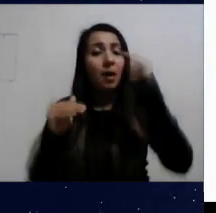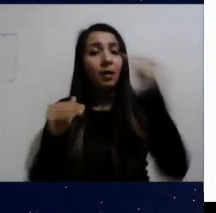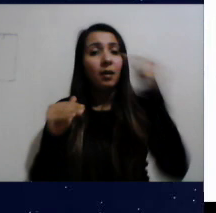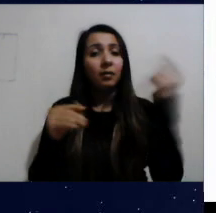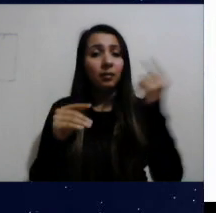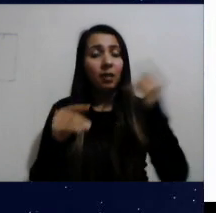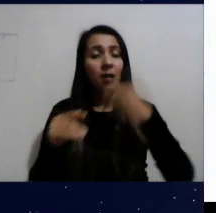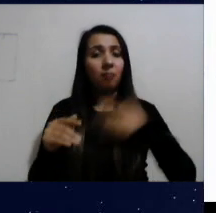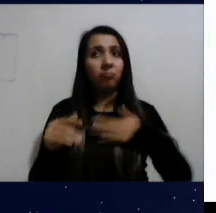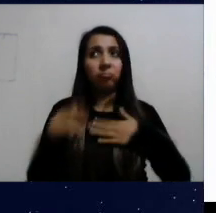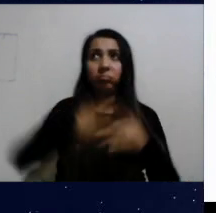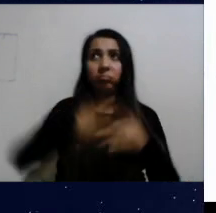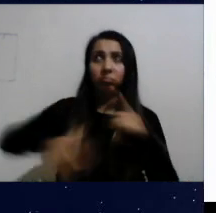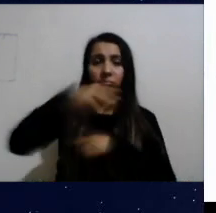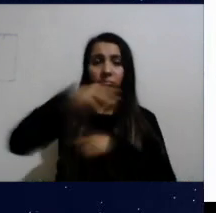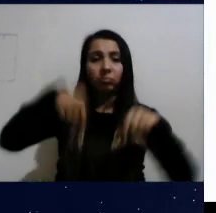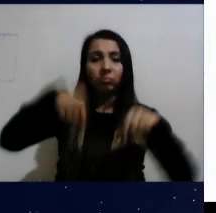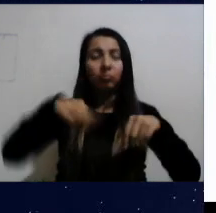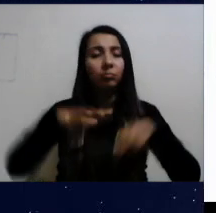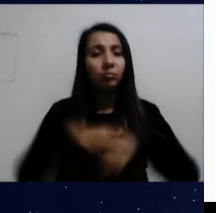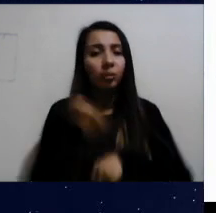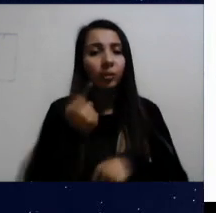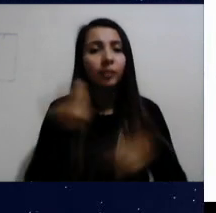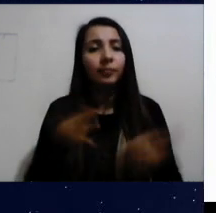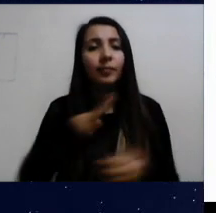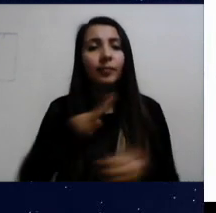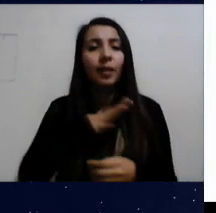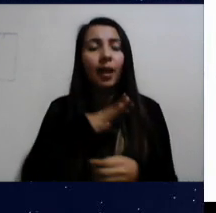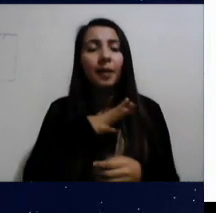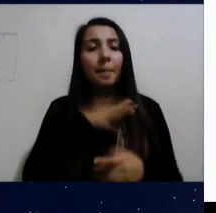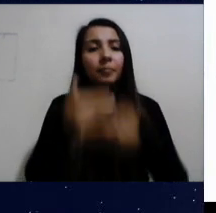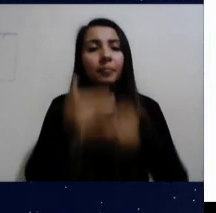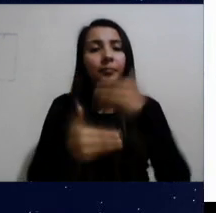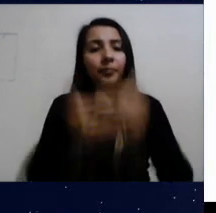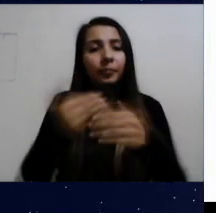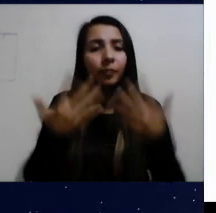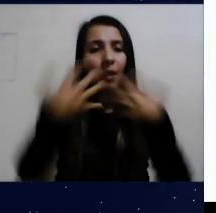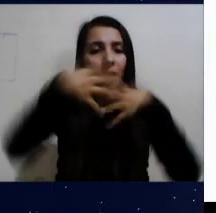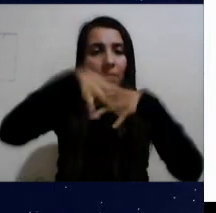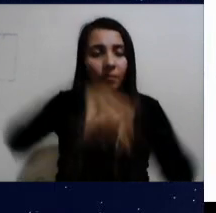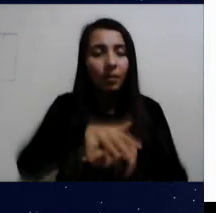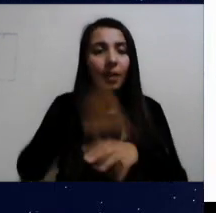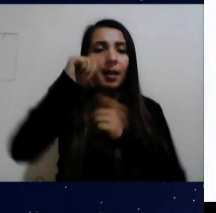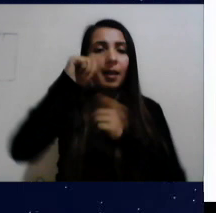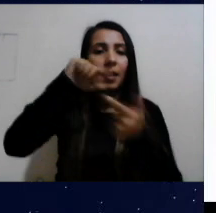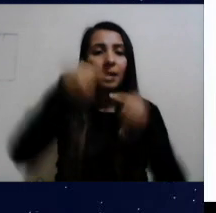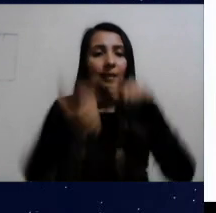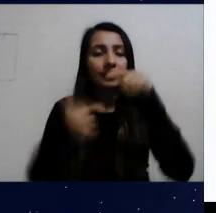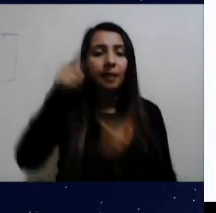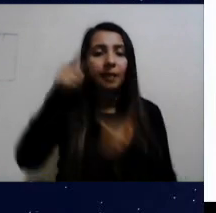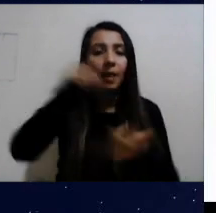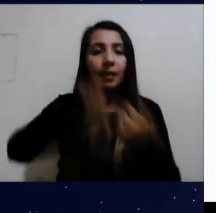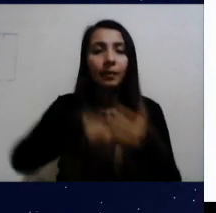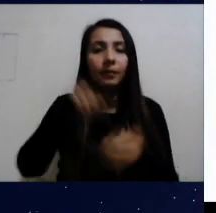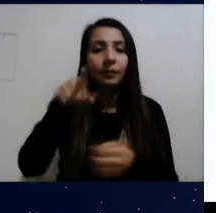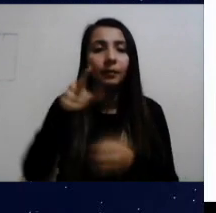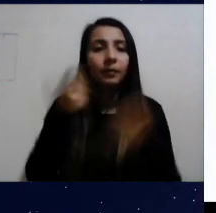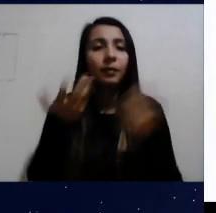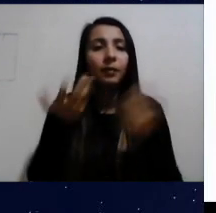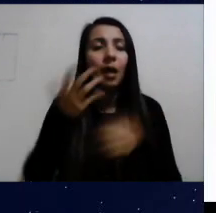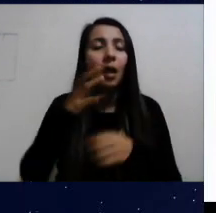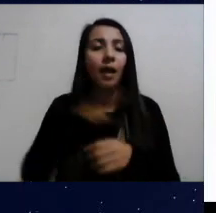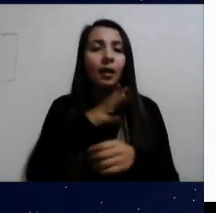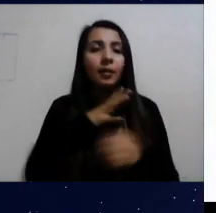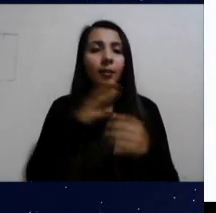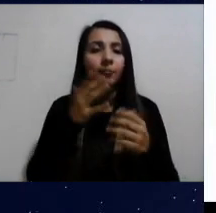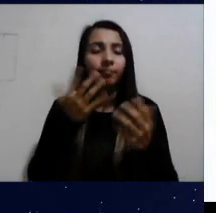la galaxia en la cual pues, el gas se mezcla a todas las escalas. Y esos procesos de mezcla todavía no se